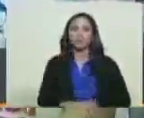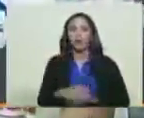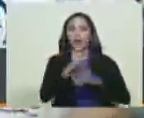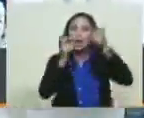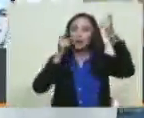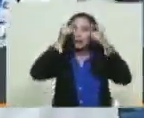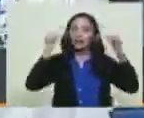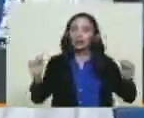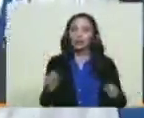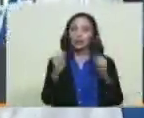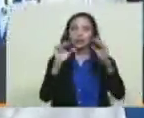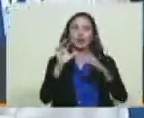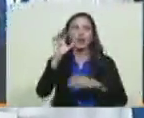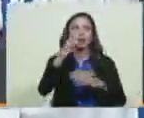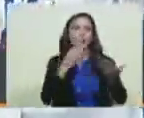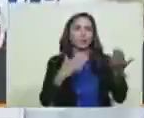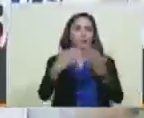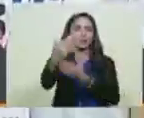chávez vive